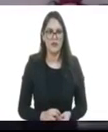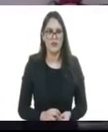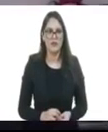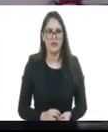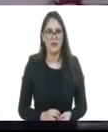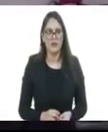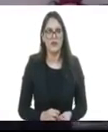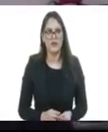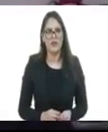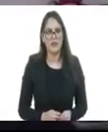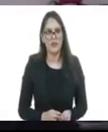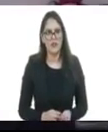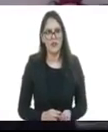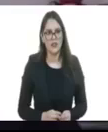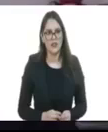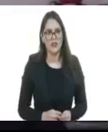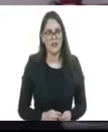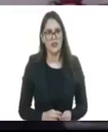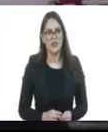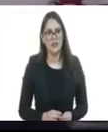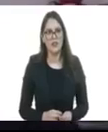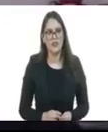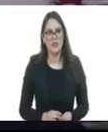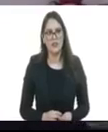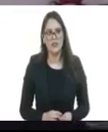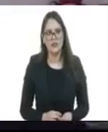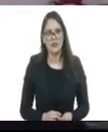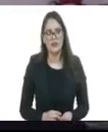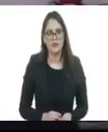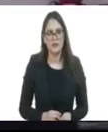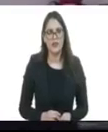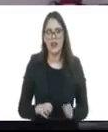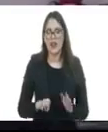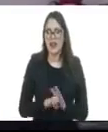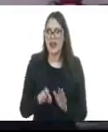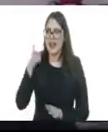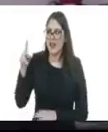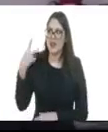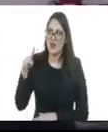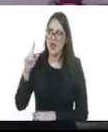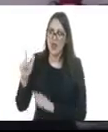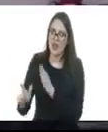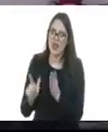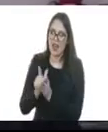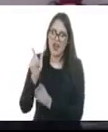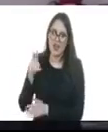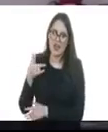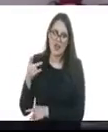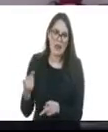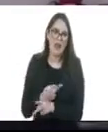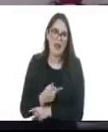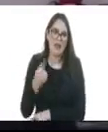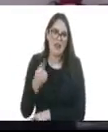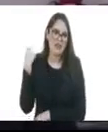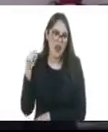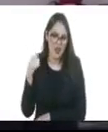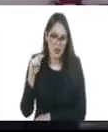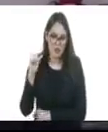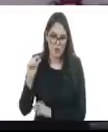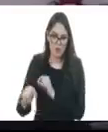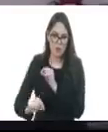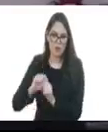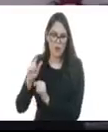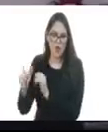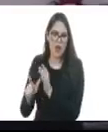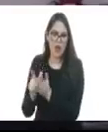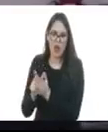pues fue el tema, ¿no? Esta lengua en Chiapas, en Tabasco, que pues está a punto de desaparecer, ¿no? Que son